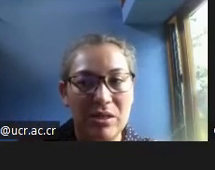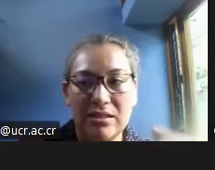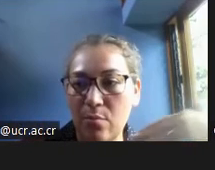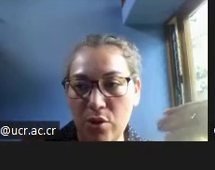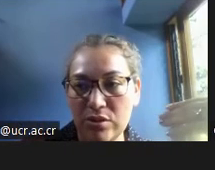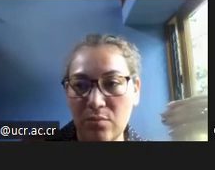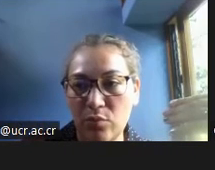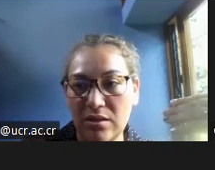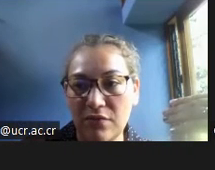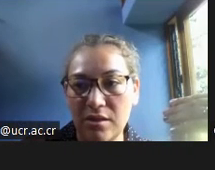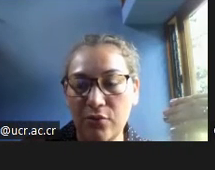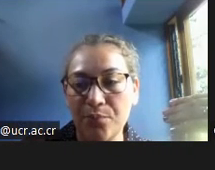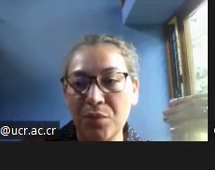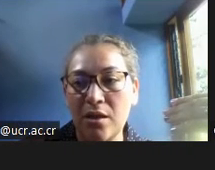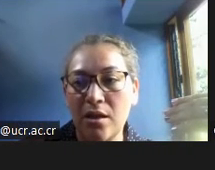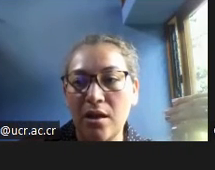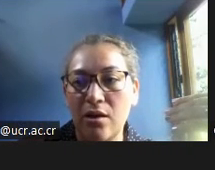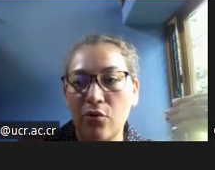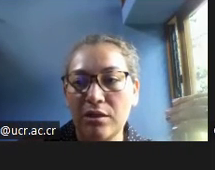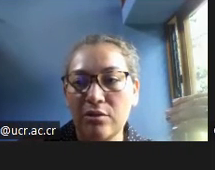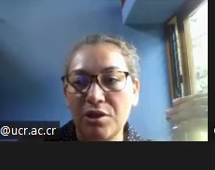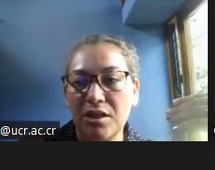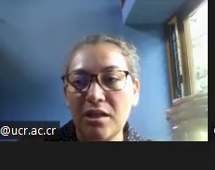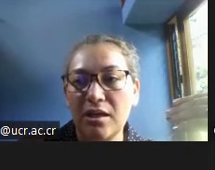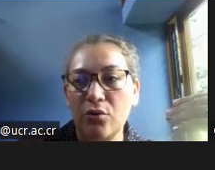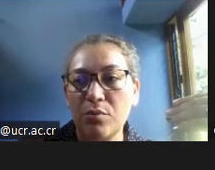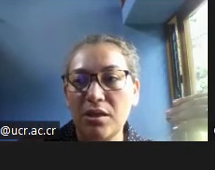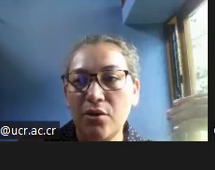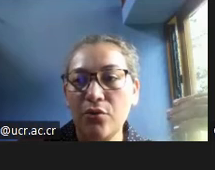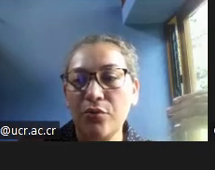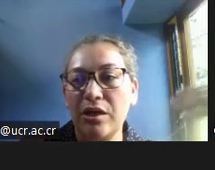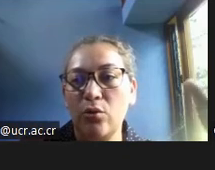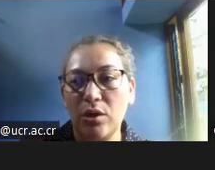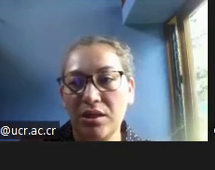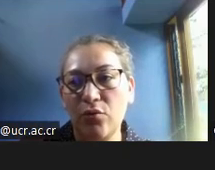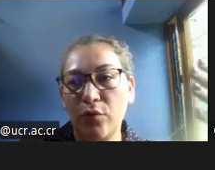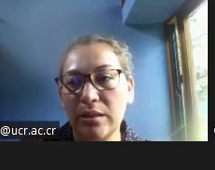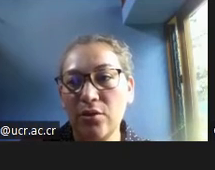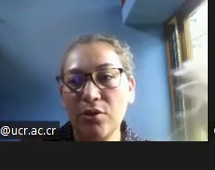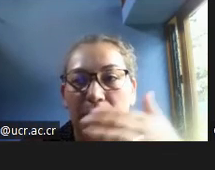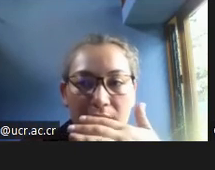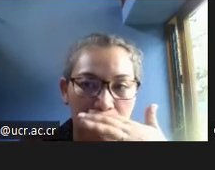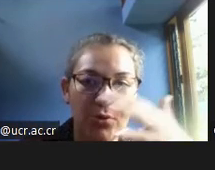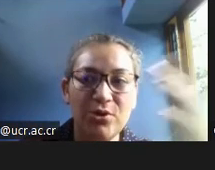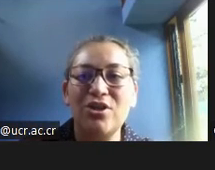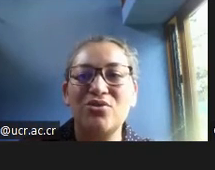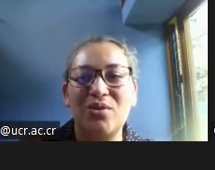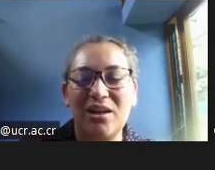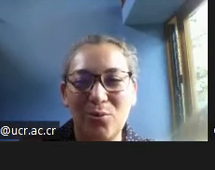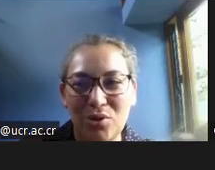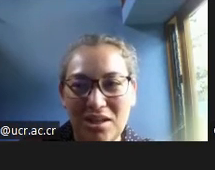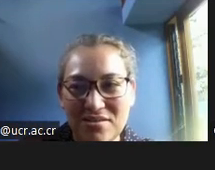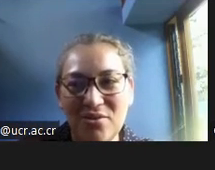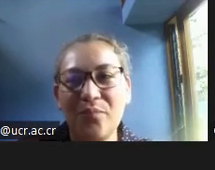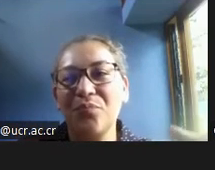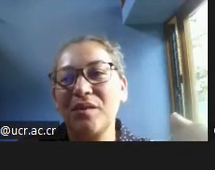y demás, pero está muy bien definido. Ahora aquí otra idea, crear un video educativo, informativo, divertido sobre